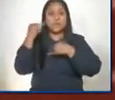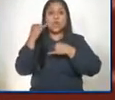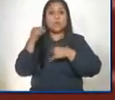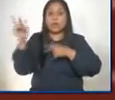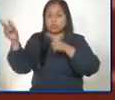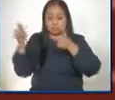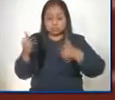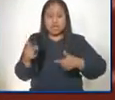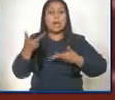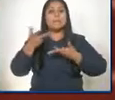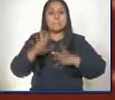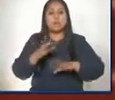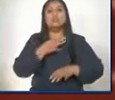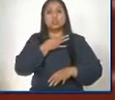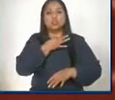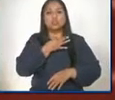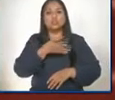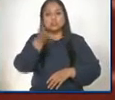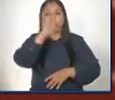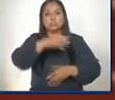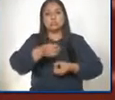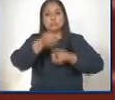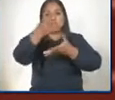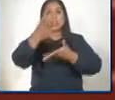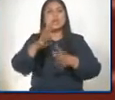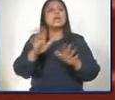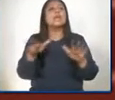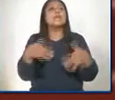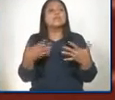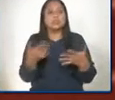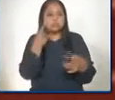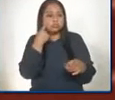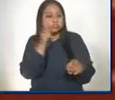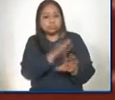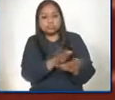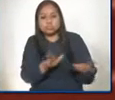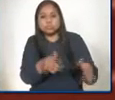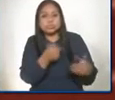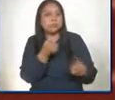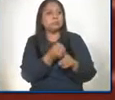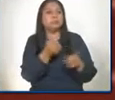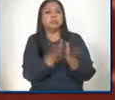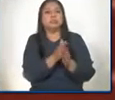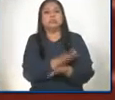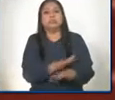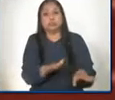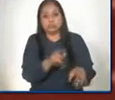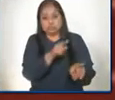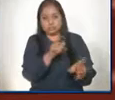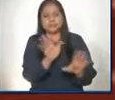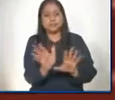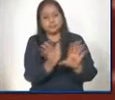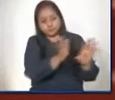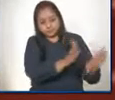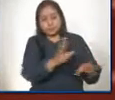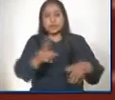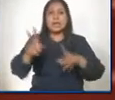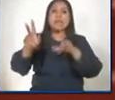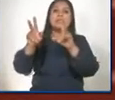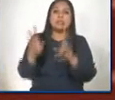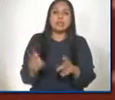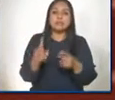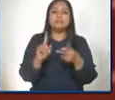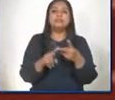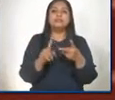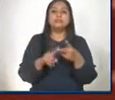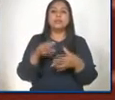con mucho gusto se lo vamos a pasar para saber exactamente las condiciones de ese accidente. En cuanto al tema del